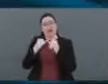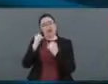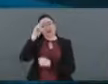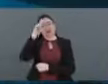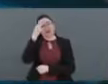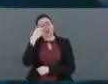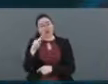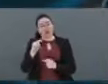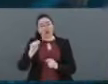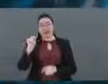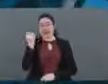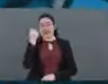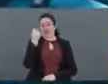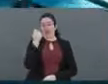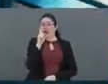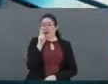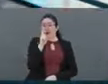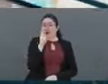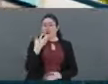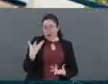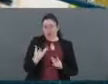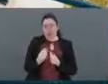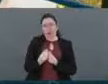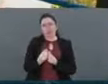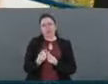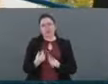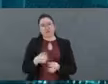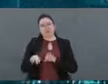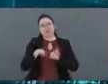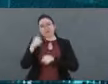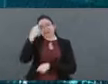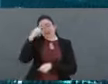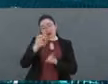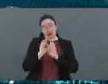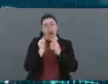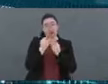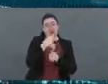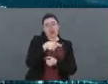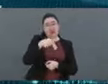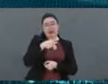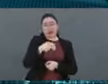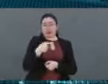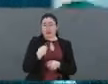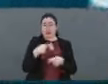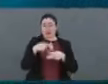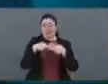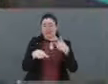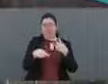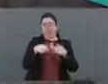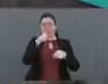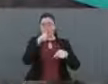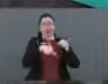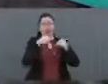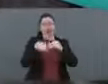Tecnología del Agua como proceso adecuado para la remoción de estos tres